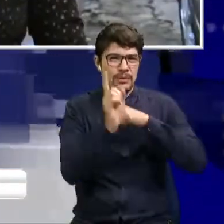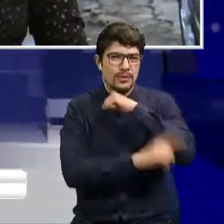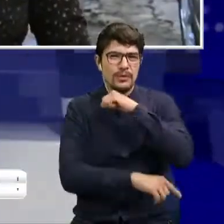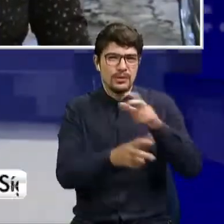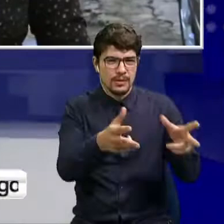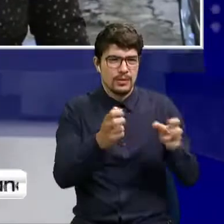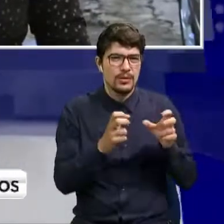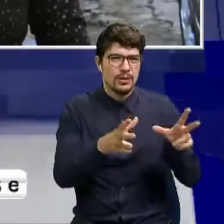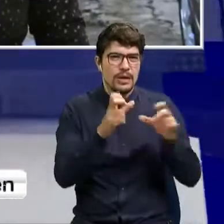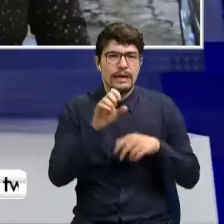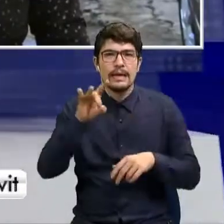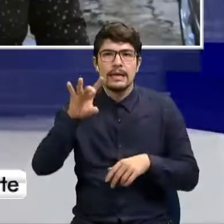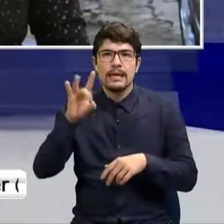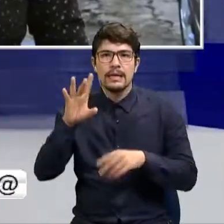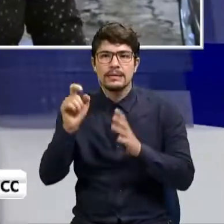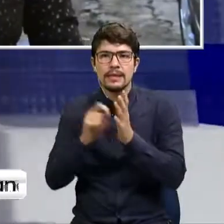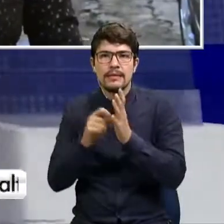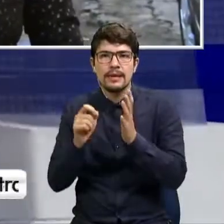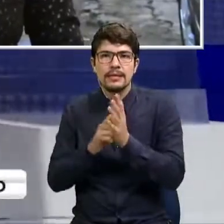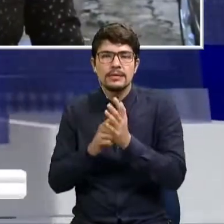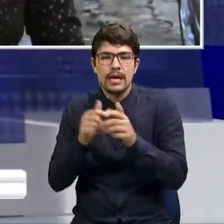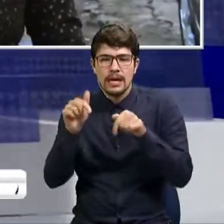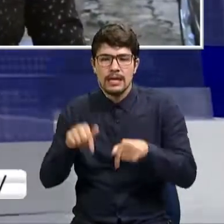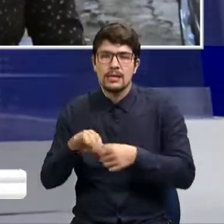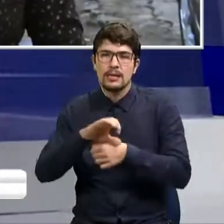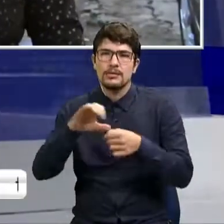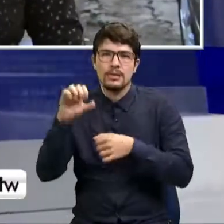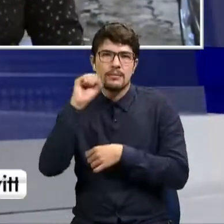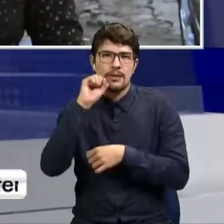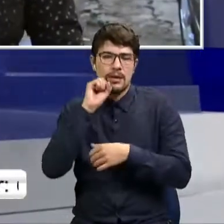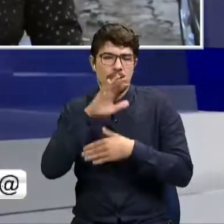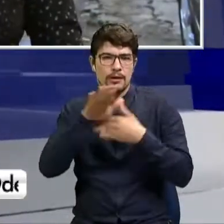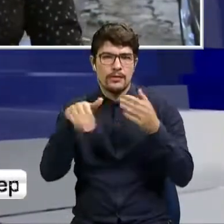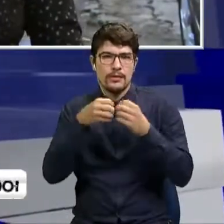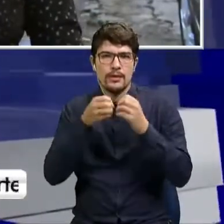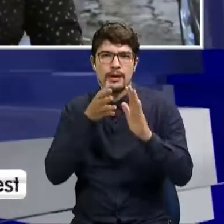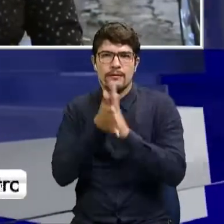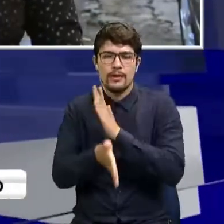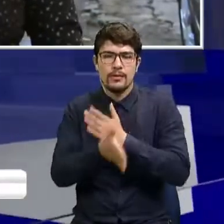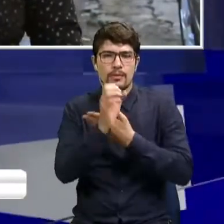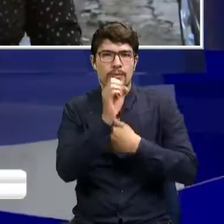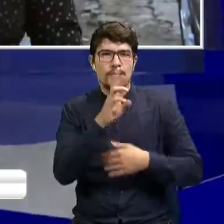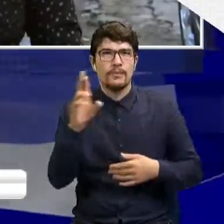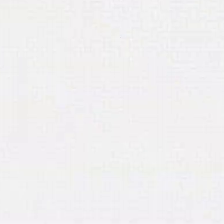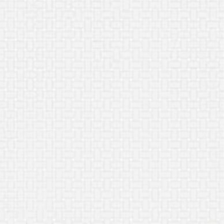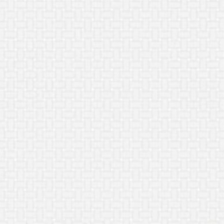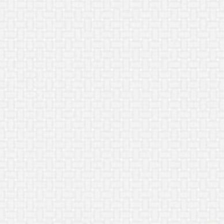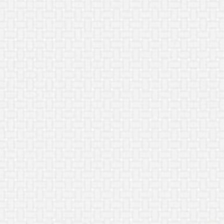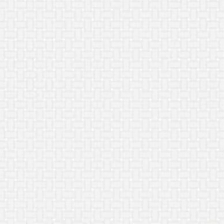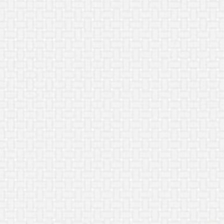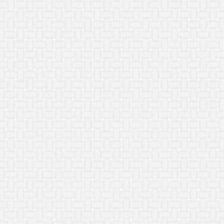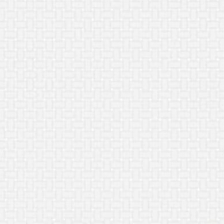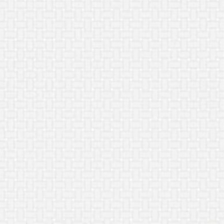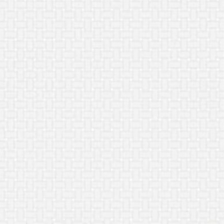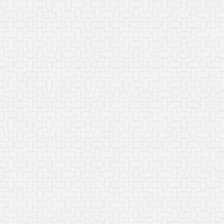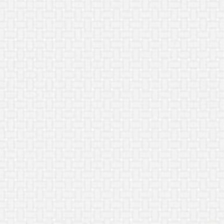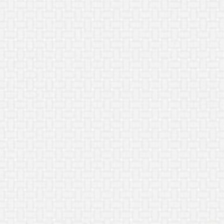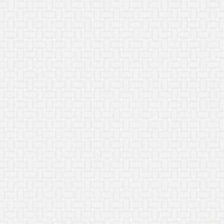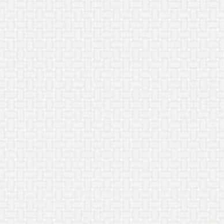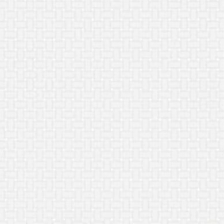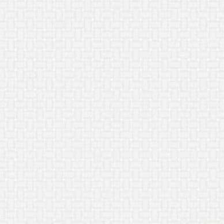estos casos se han presentado en barrancabermeja la información por el momento regresamos a nuestro centro de noticias muy buenas gran maestro